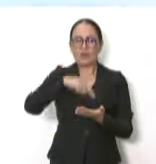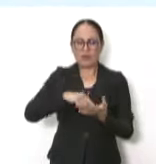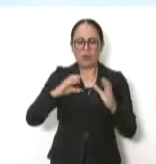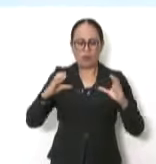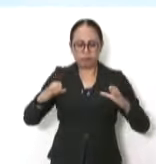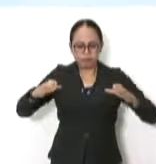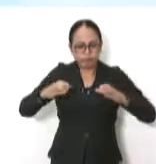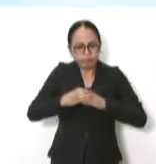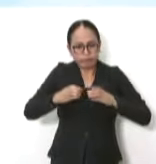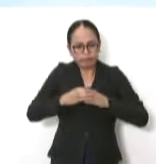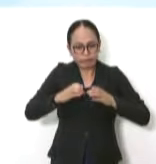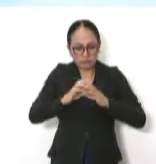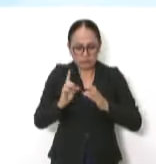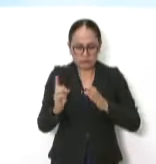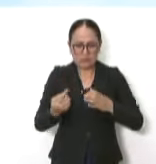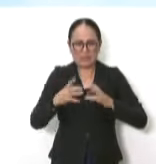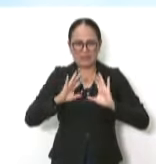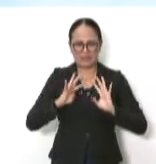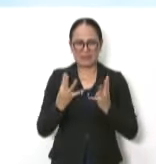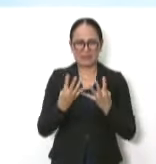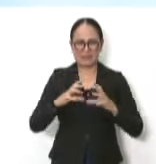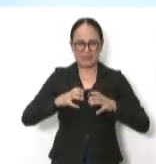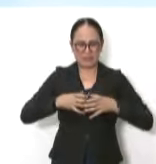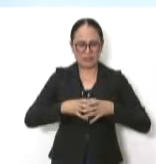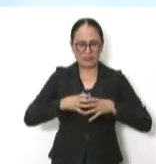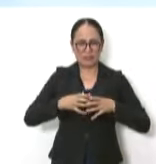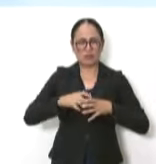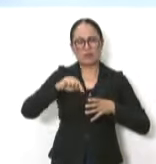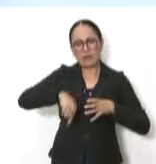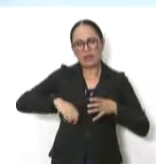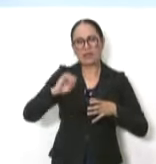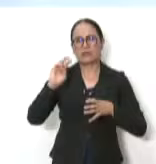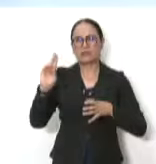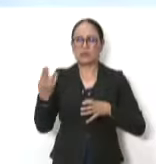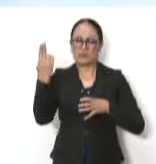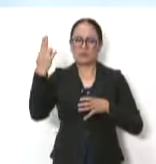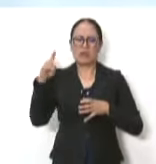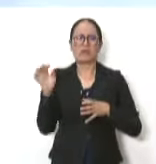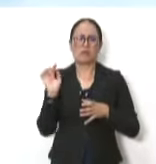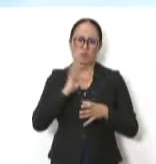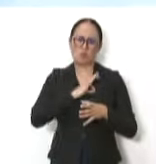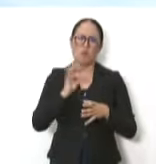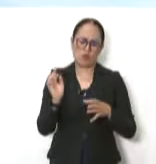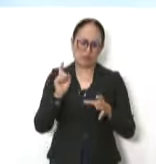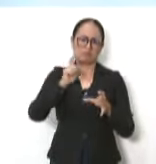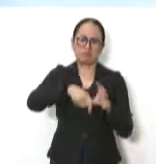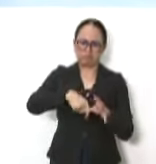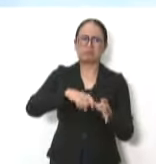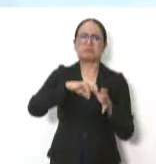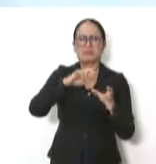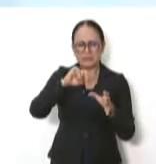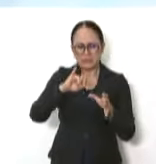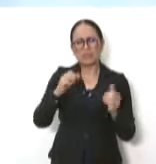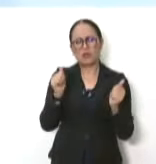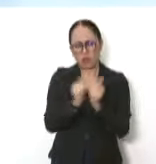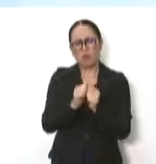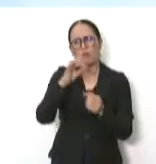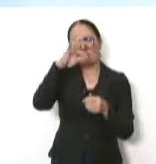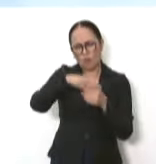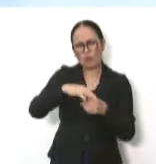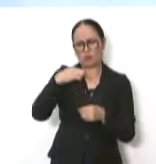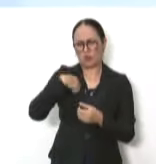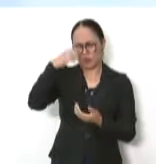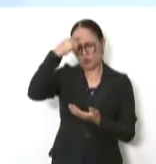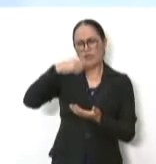se pudiera incluir a las instituciones de educación superior, universidades estatales, con todo el voto. Y creo que esto no